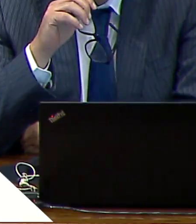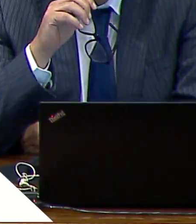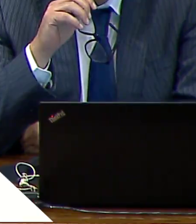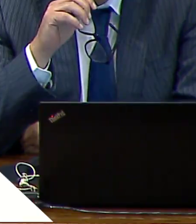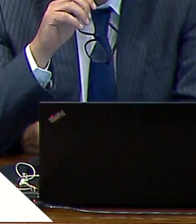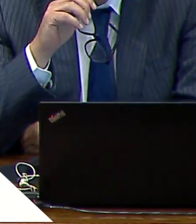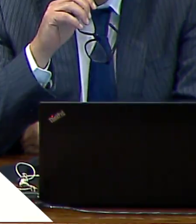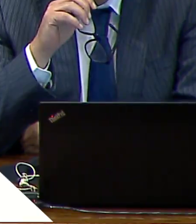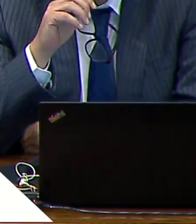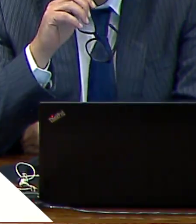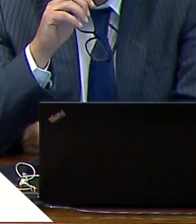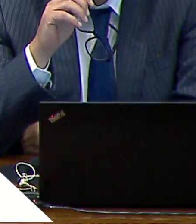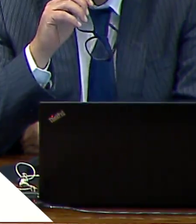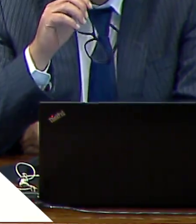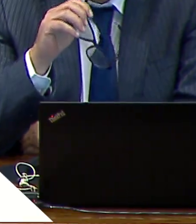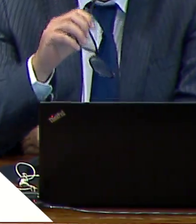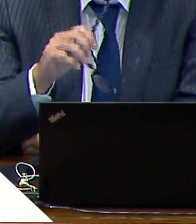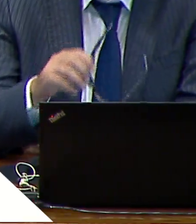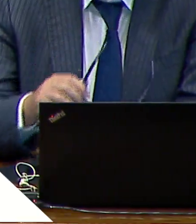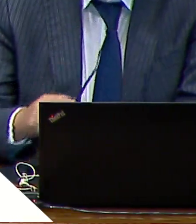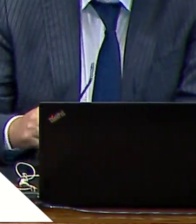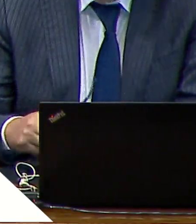a voy